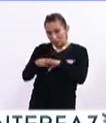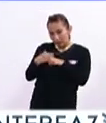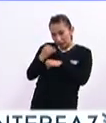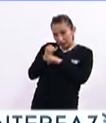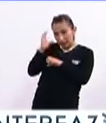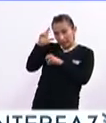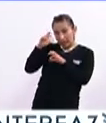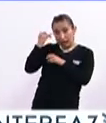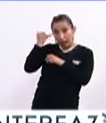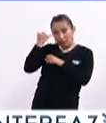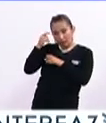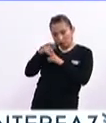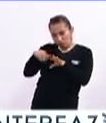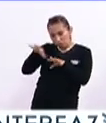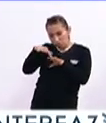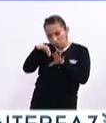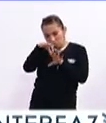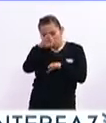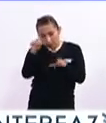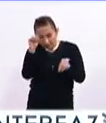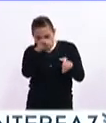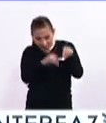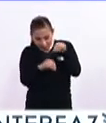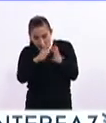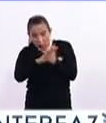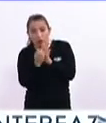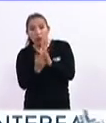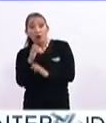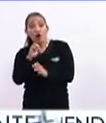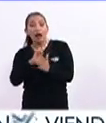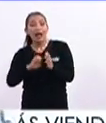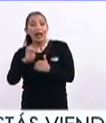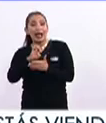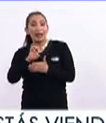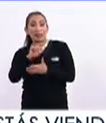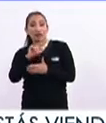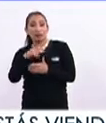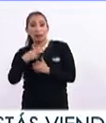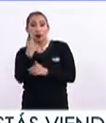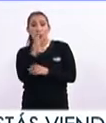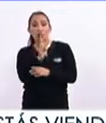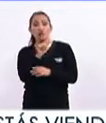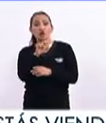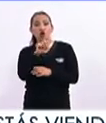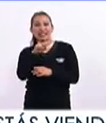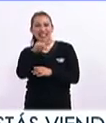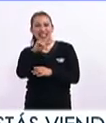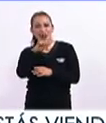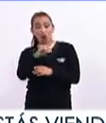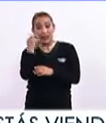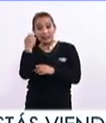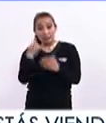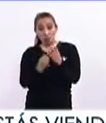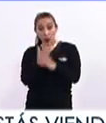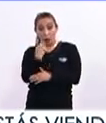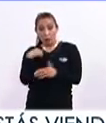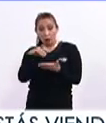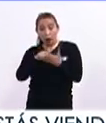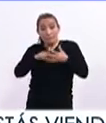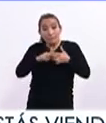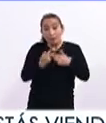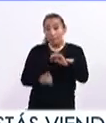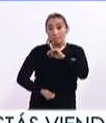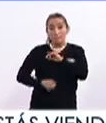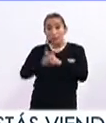científico japonés comenzó a buscar y sintetizar un nuevo elemento químico, el ununenio. Este nuevo elemento inauguraría